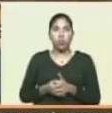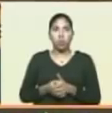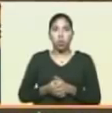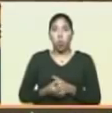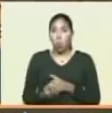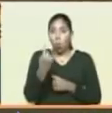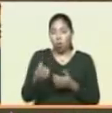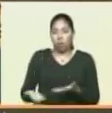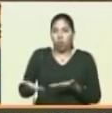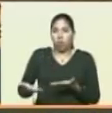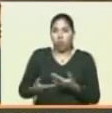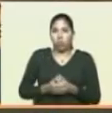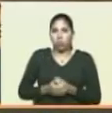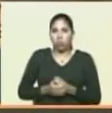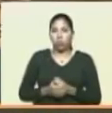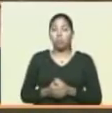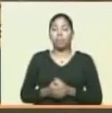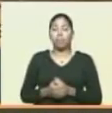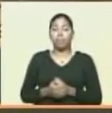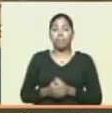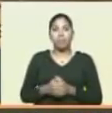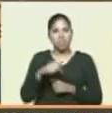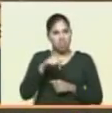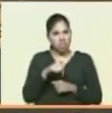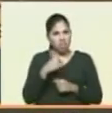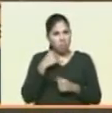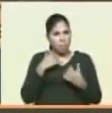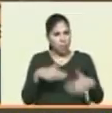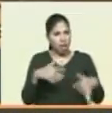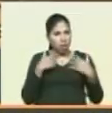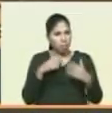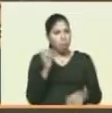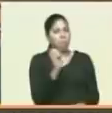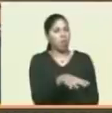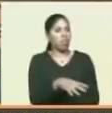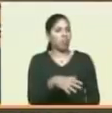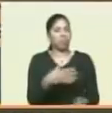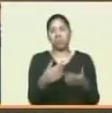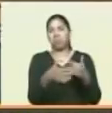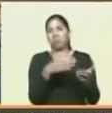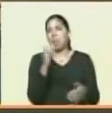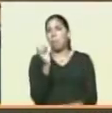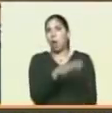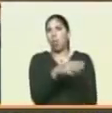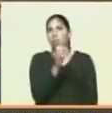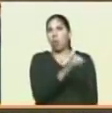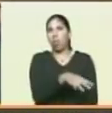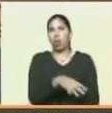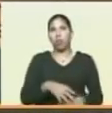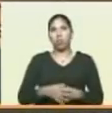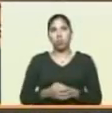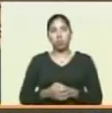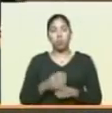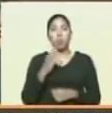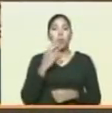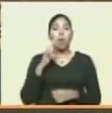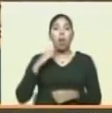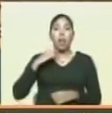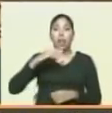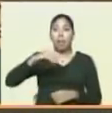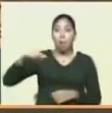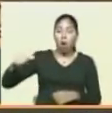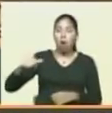libra. Y aquí se pierde, aquí se bota, es silvestre, el limón, el